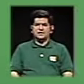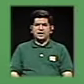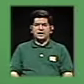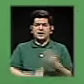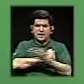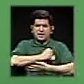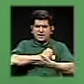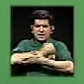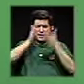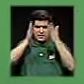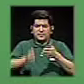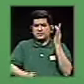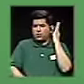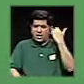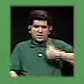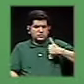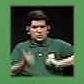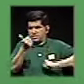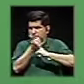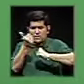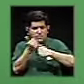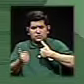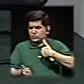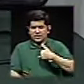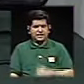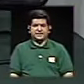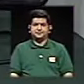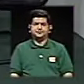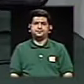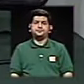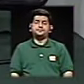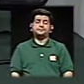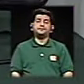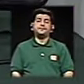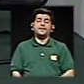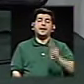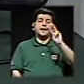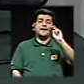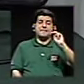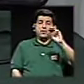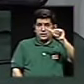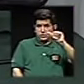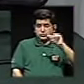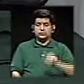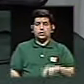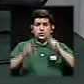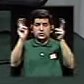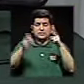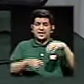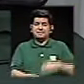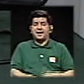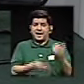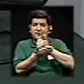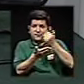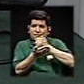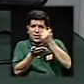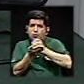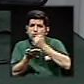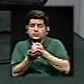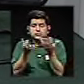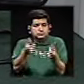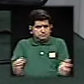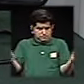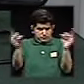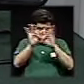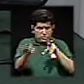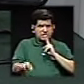campesinos nuestras campesinas estamos apoyando Mauricio el tema de recursos también es un tema eh clave